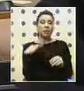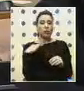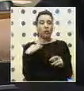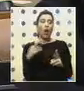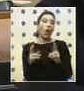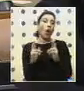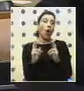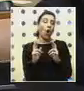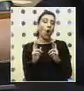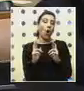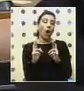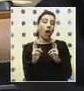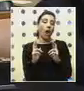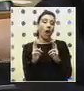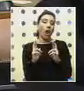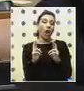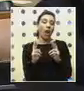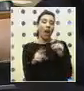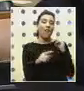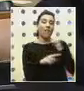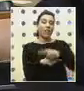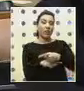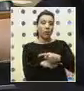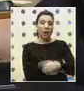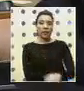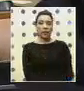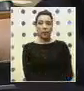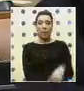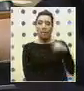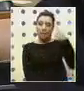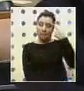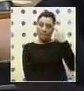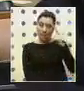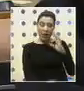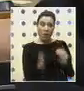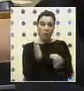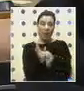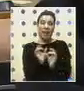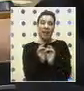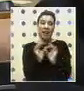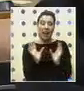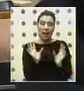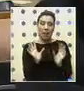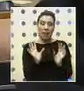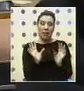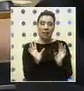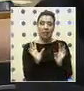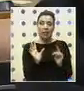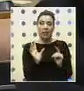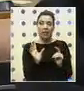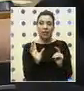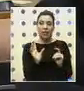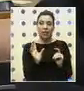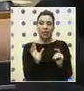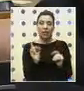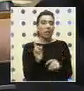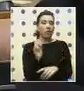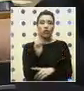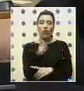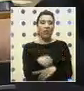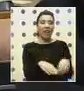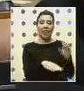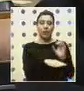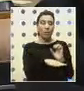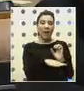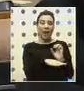ciudadana, ojalá, de carácter vinculante y cada vez más vinculante. Pero dejar explícito el que no tiene ninguna obligación